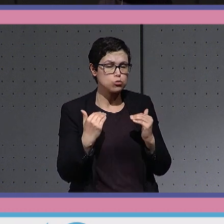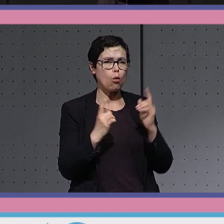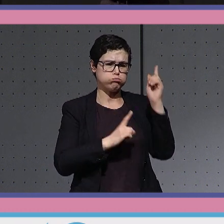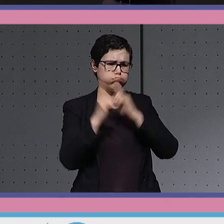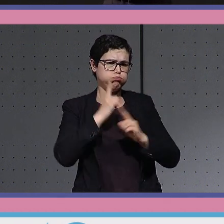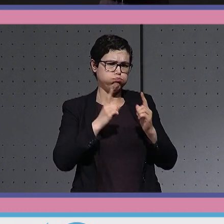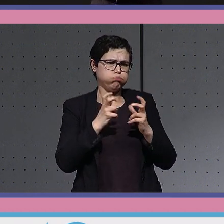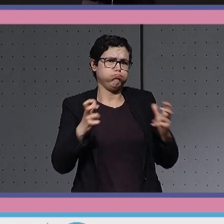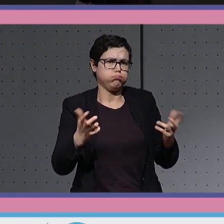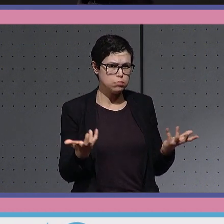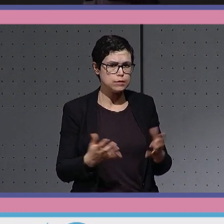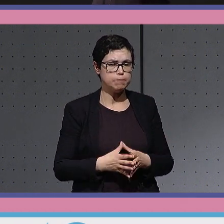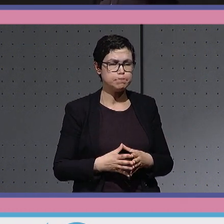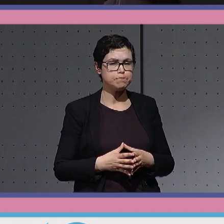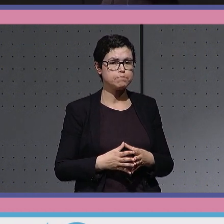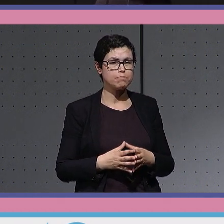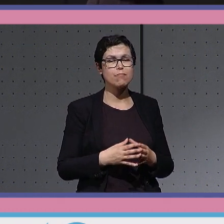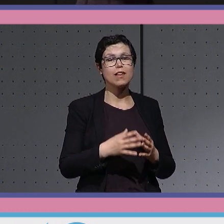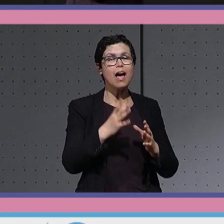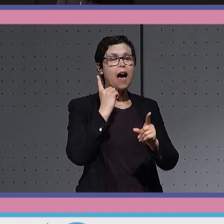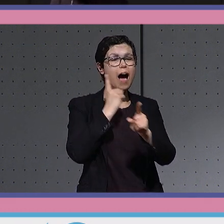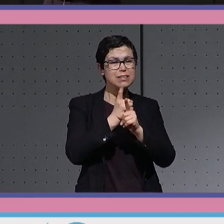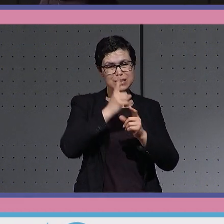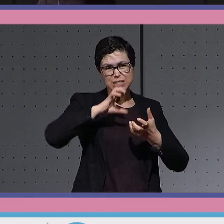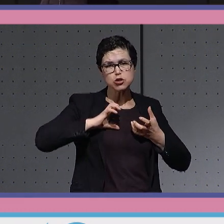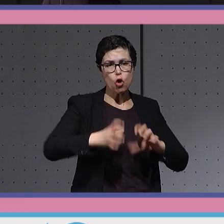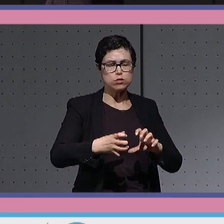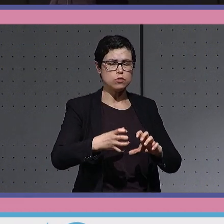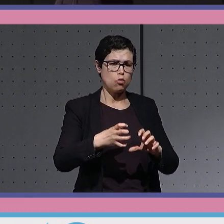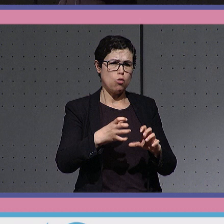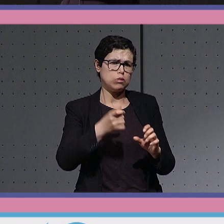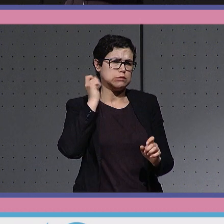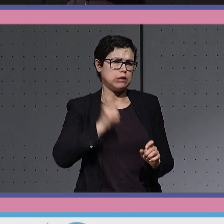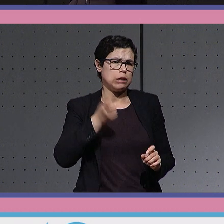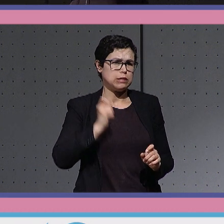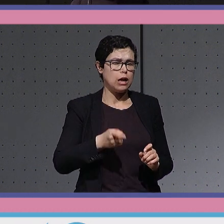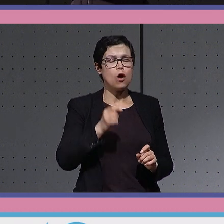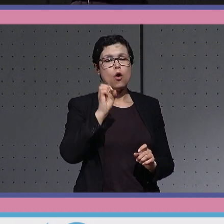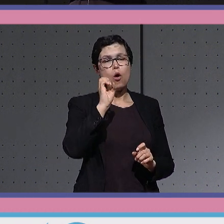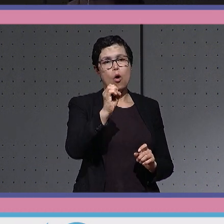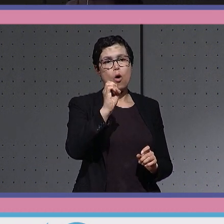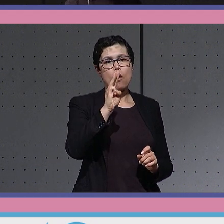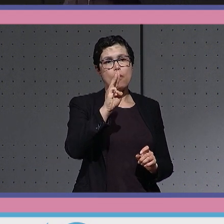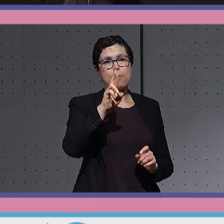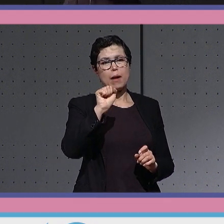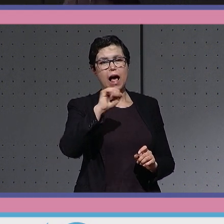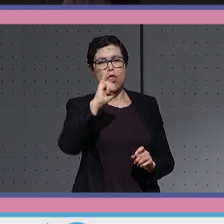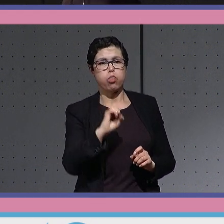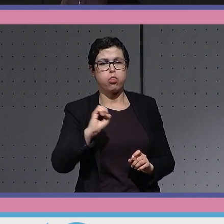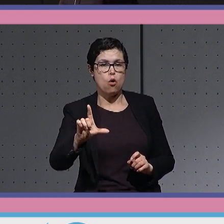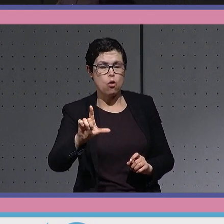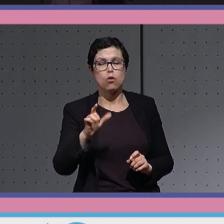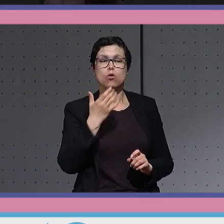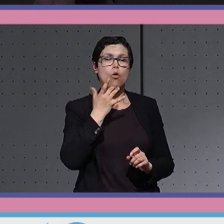importantes. Ocurre con casi todos los antipsicóticos. De estos dos, un poco menos con el Abilif, con el aripiprazol, que con la risperidona, pero acaba ocurriendo con